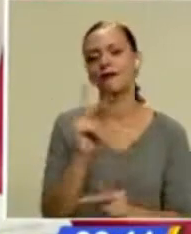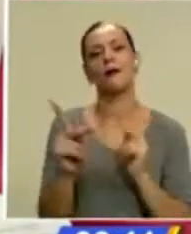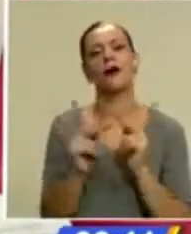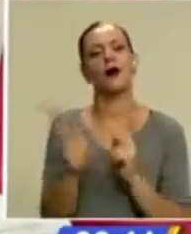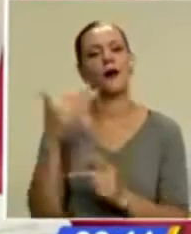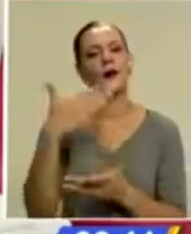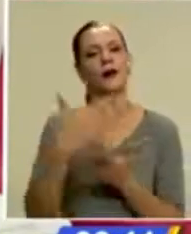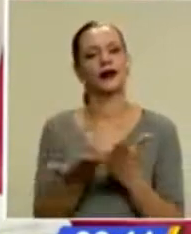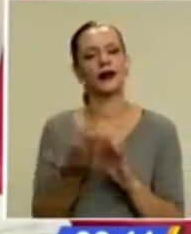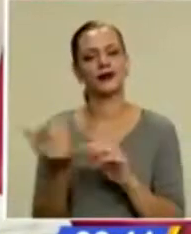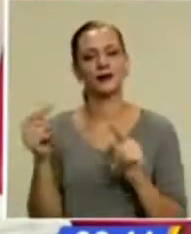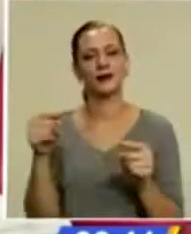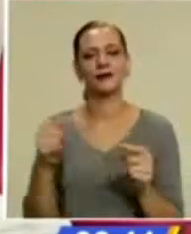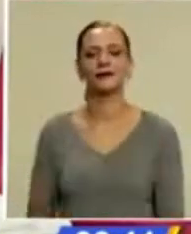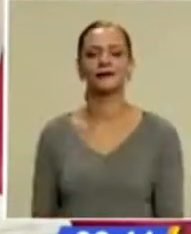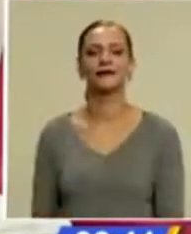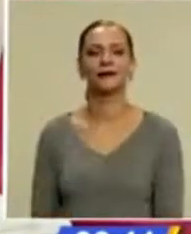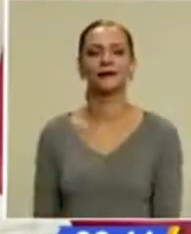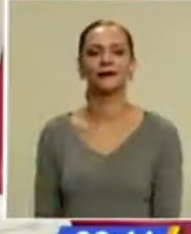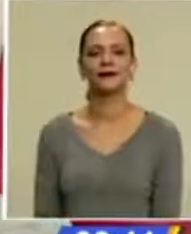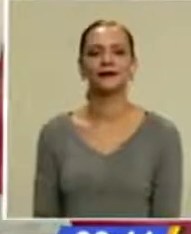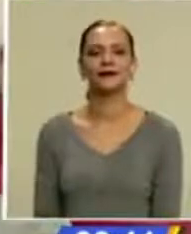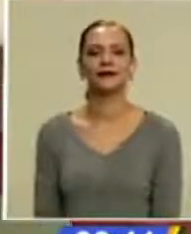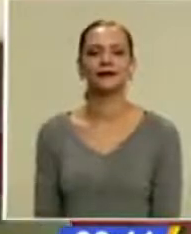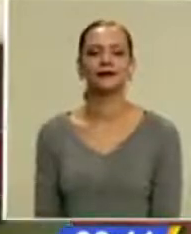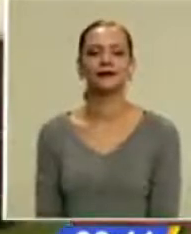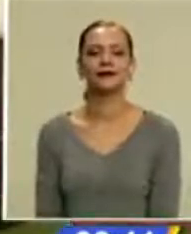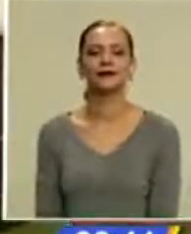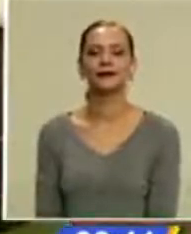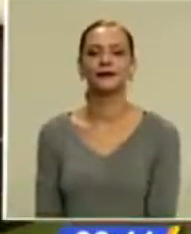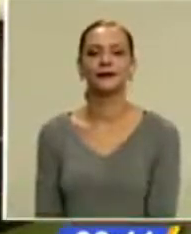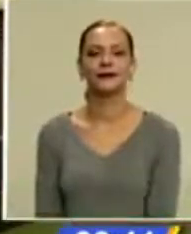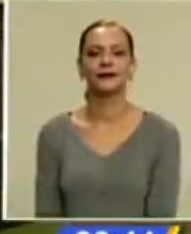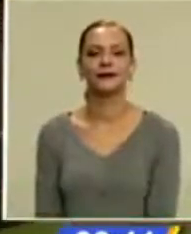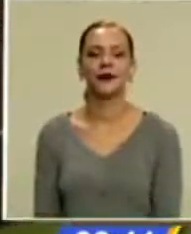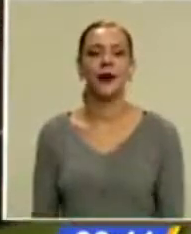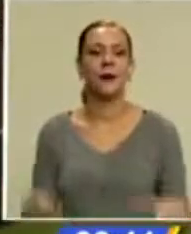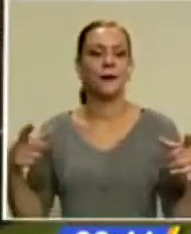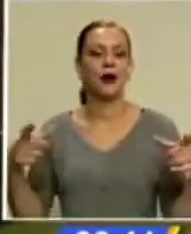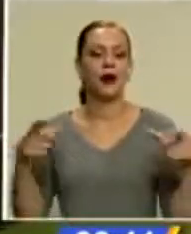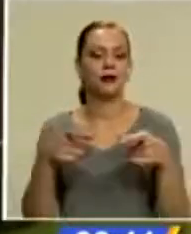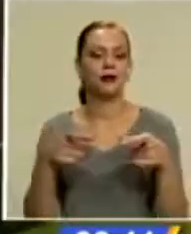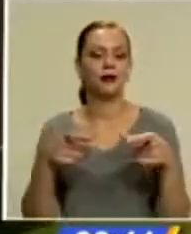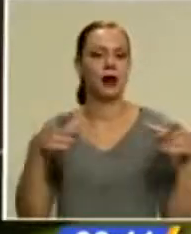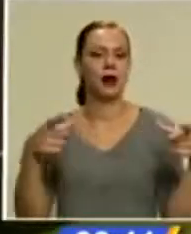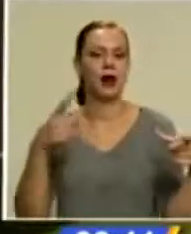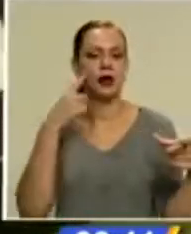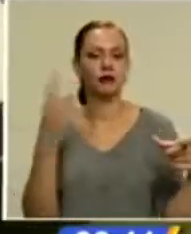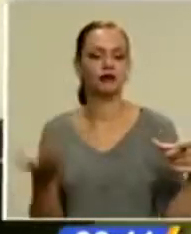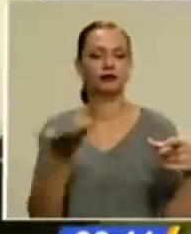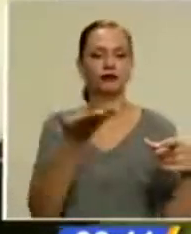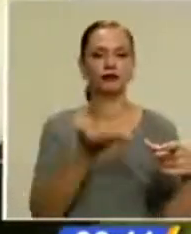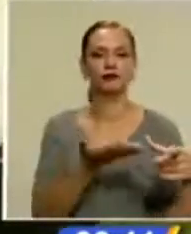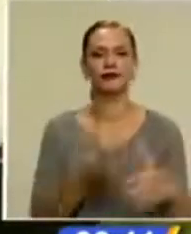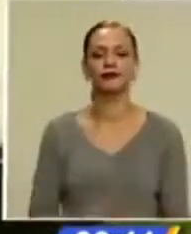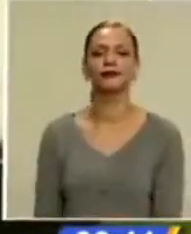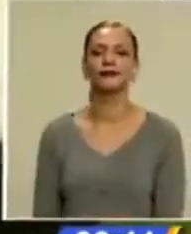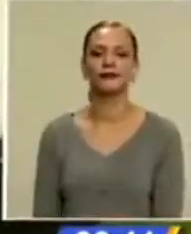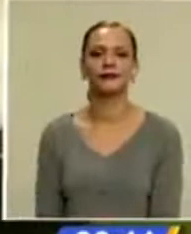Vamos a la pausa, ya casi volvemos. Pásame plato para sacar. ¿Pequeño o grande? Grande mejor.